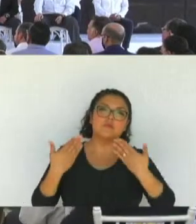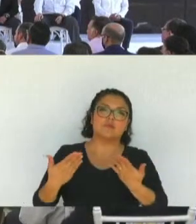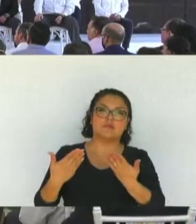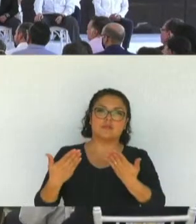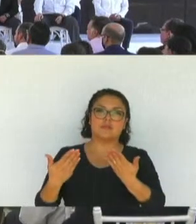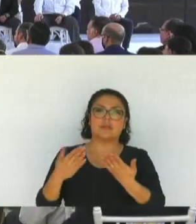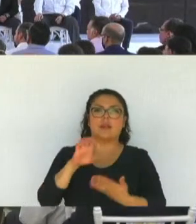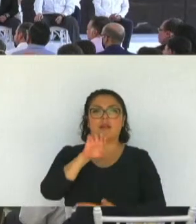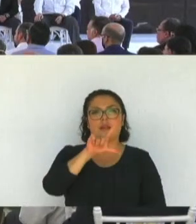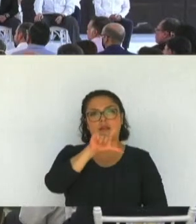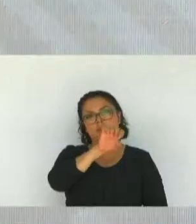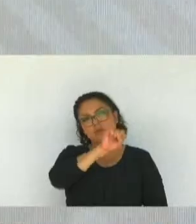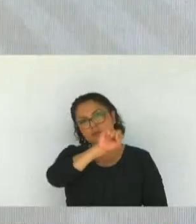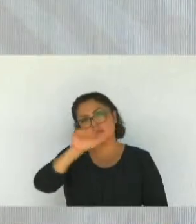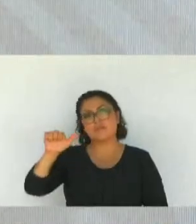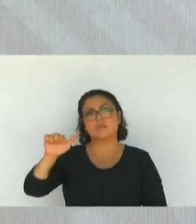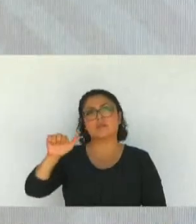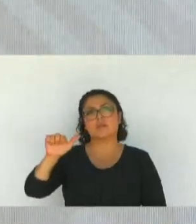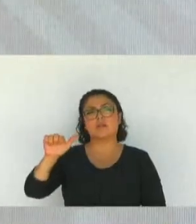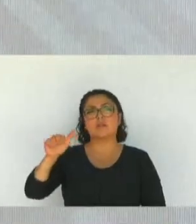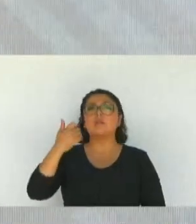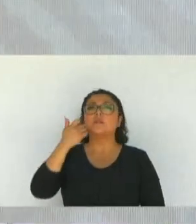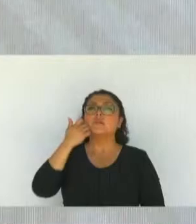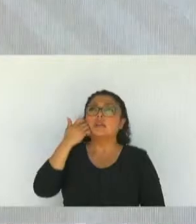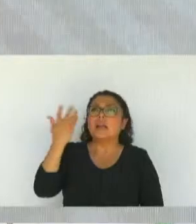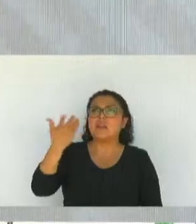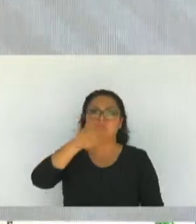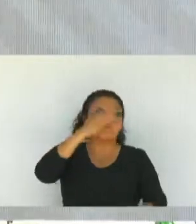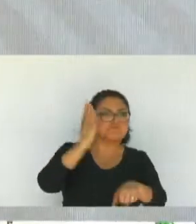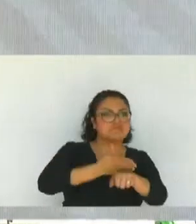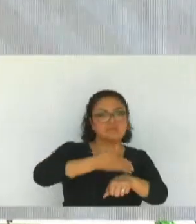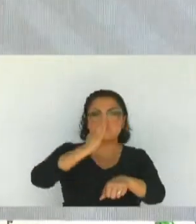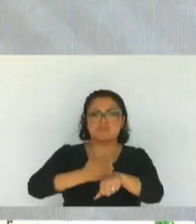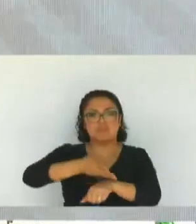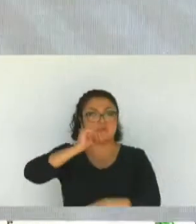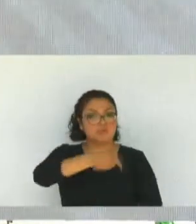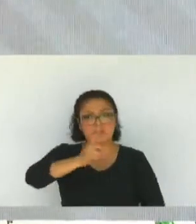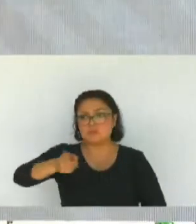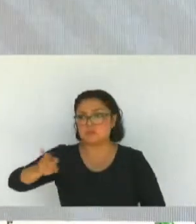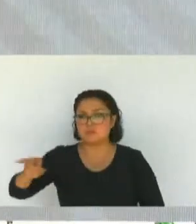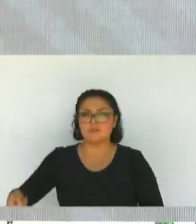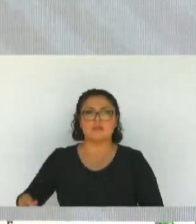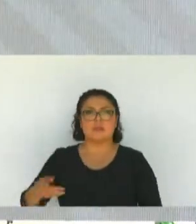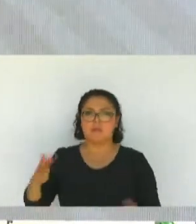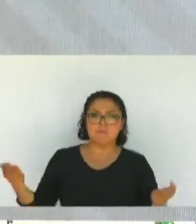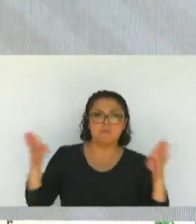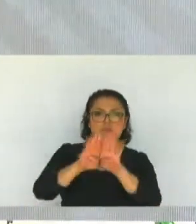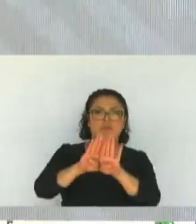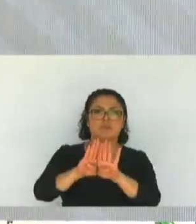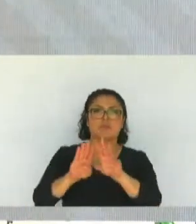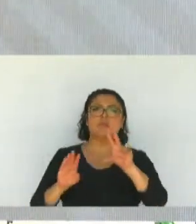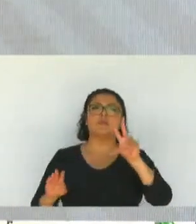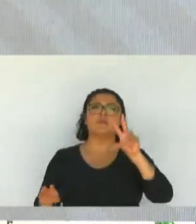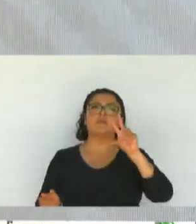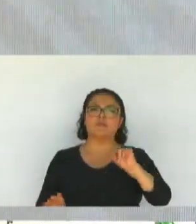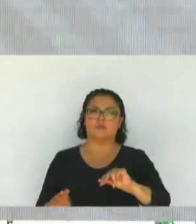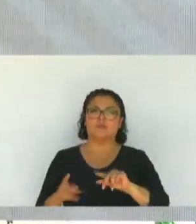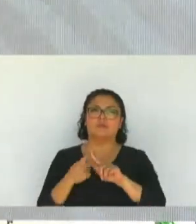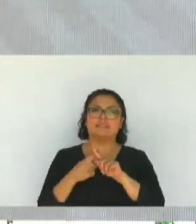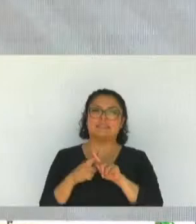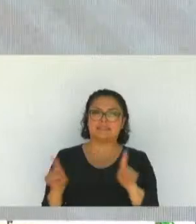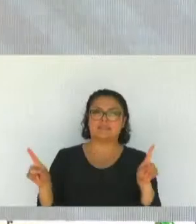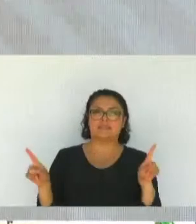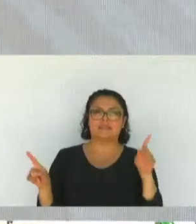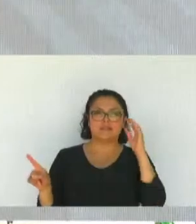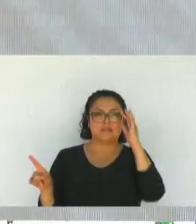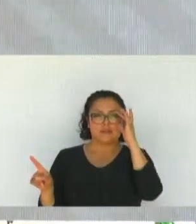confianza. No se buscan medidas punitivas, no se trata de amenazar con inspecciones, con clausuras. Tiene que ver con un elemento que el